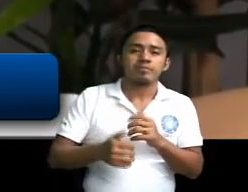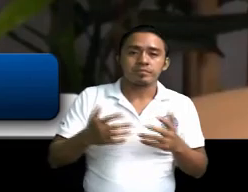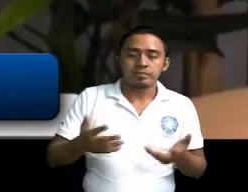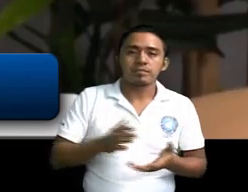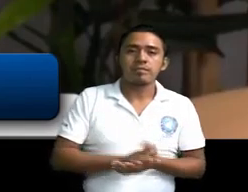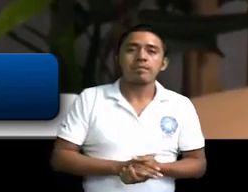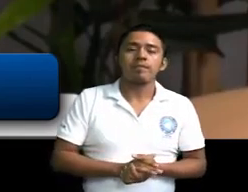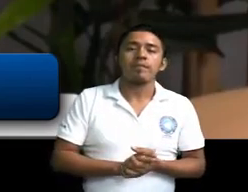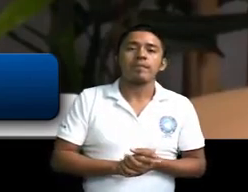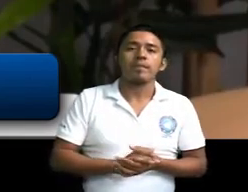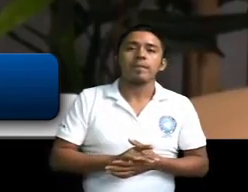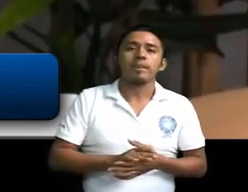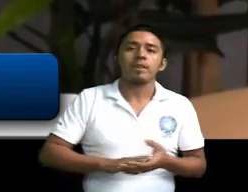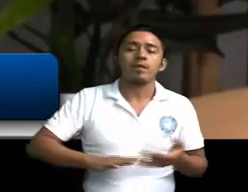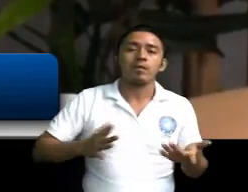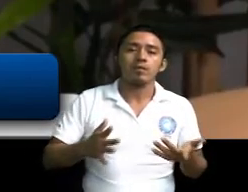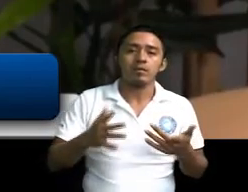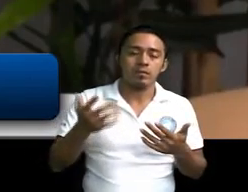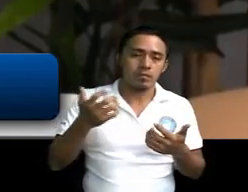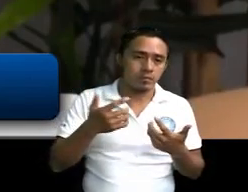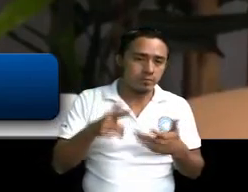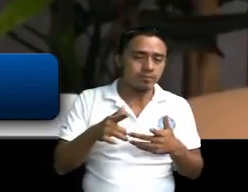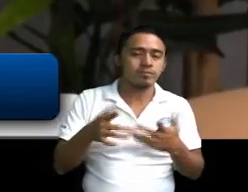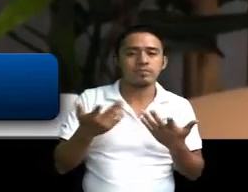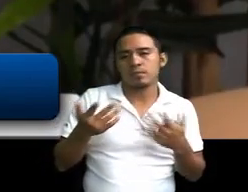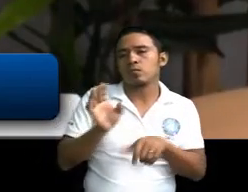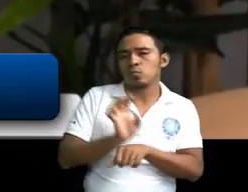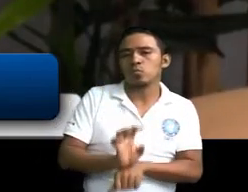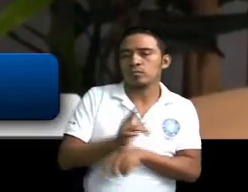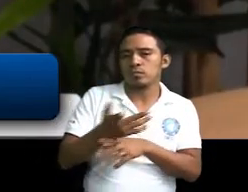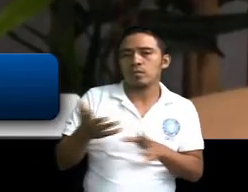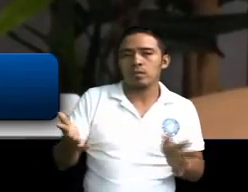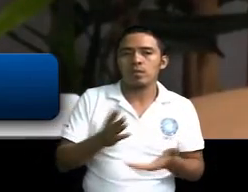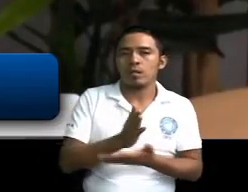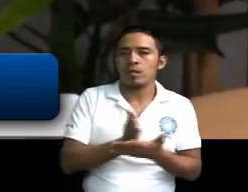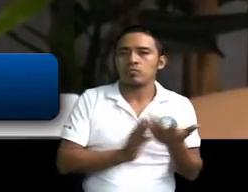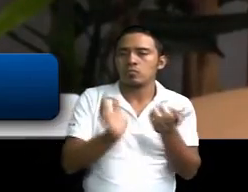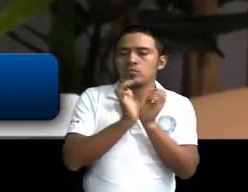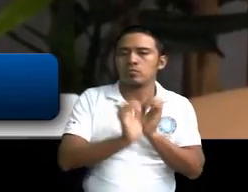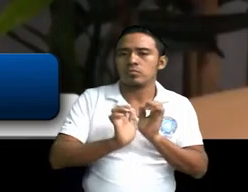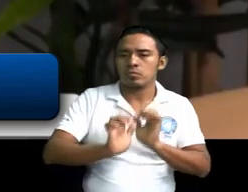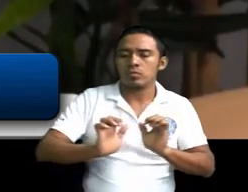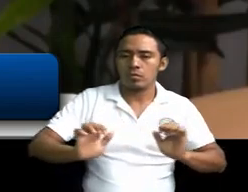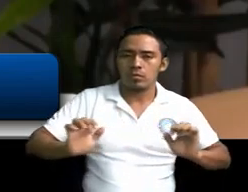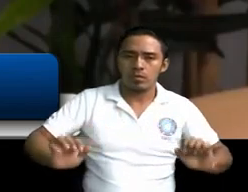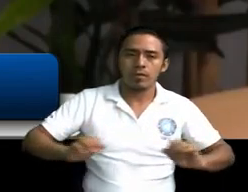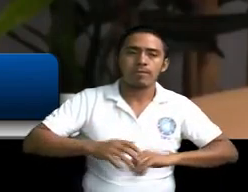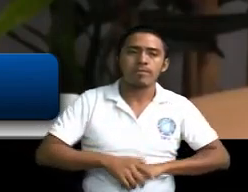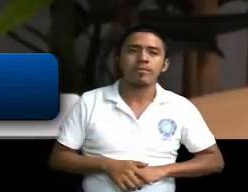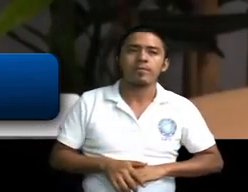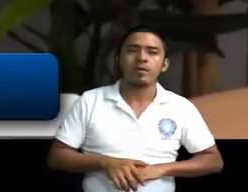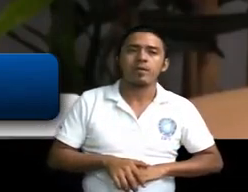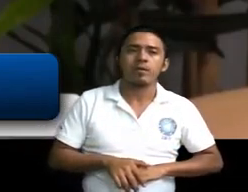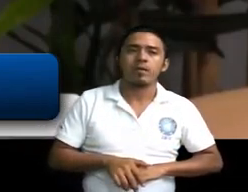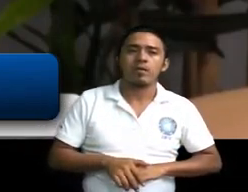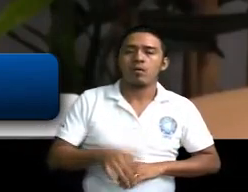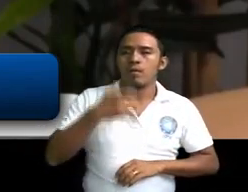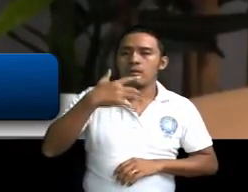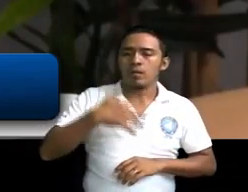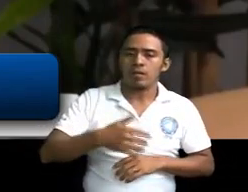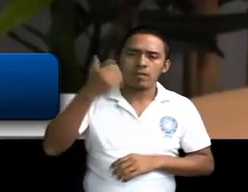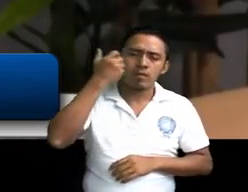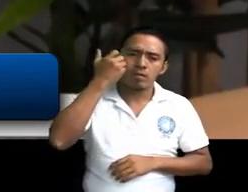son las infecciones dentro de la cadera, que es común también en algunos niños. ¿Y por qué suelen presentarse? ¿Cómo suelen darse estas infecciones en las